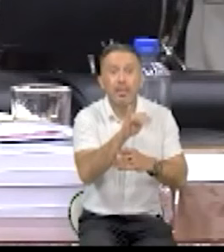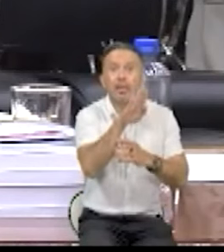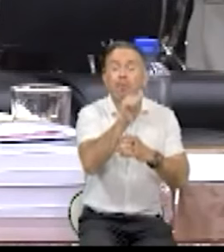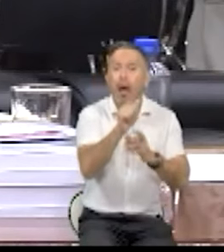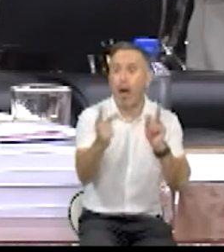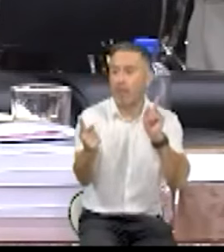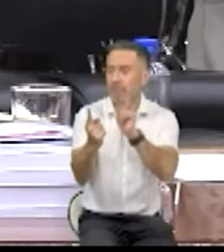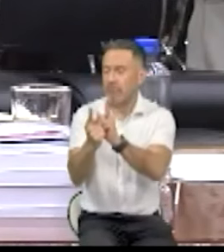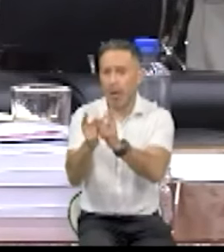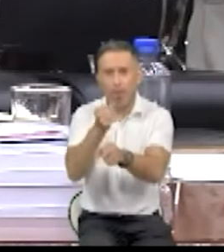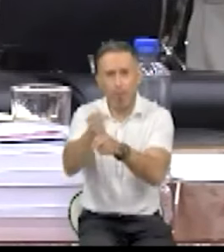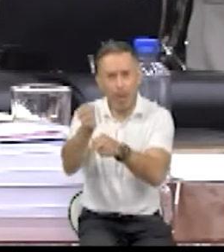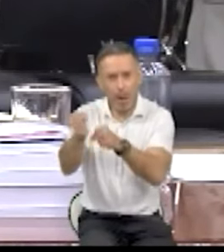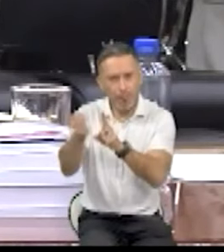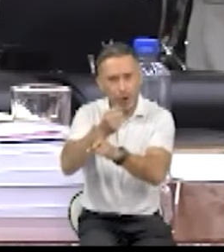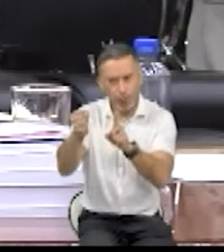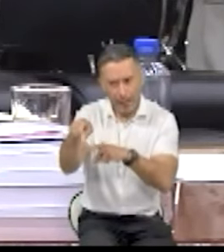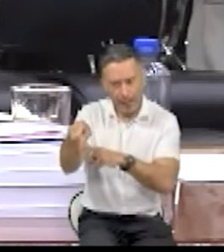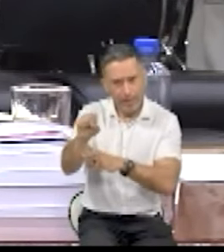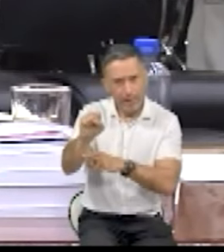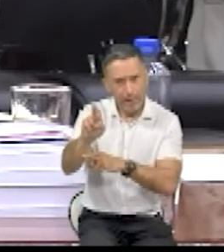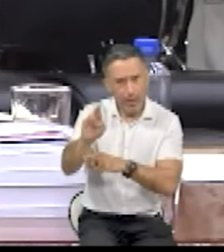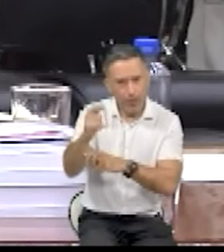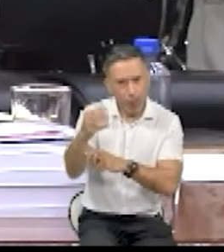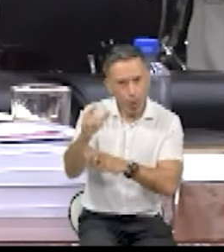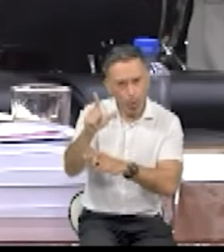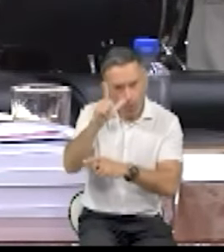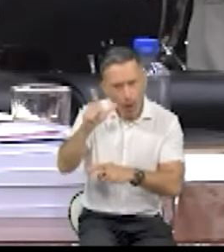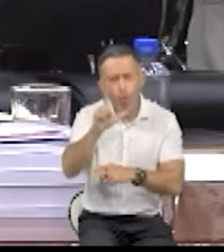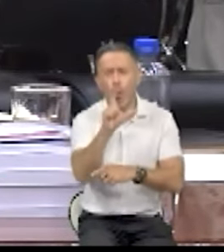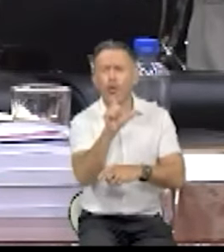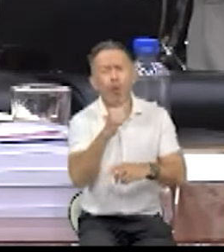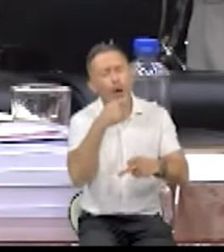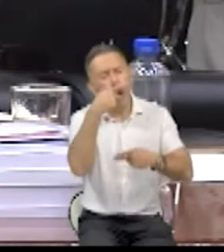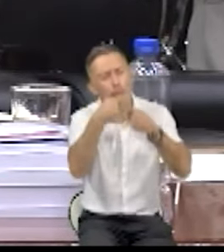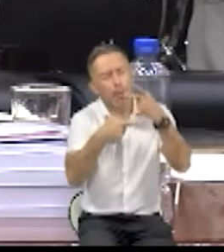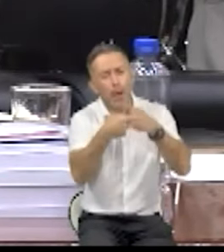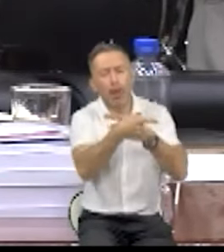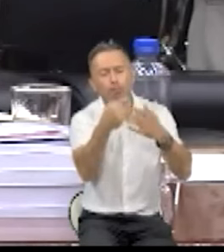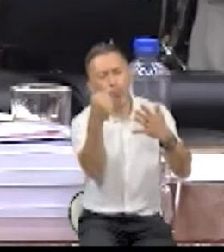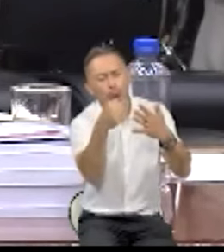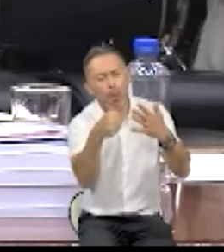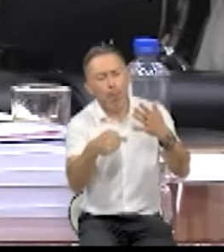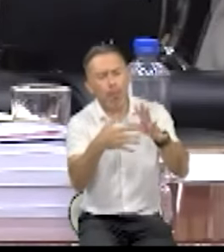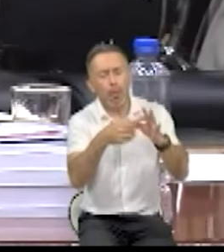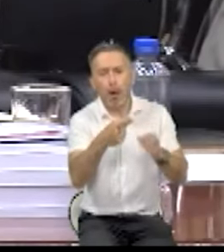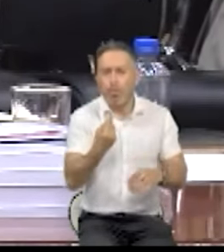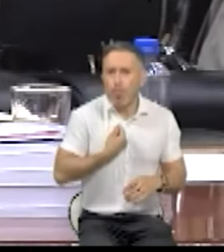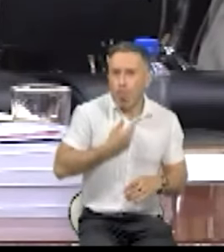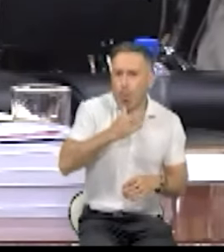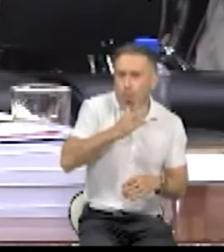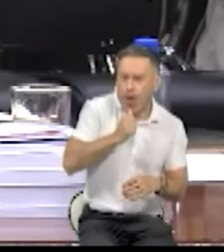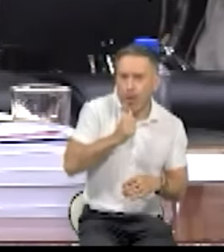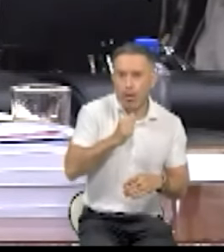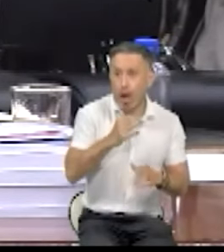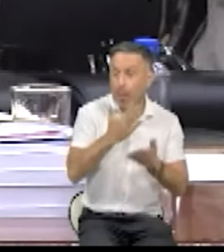política, sin embargo, el trabajo de campo que despliega actualmente el Instituto Nacional Electoral con